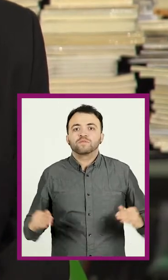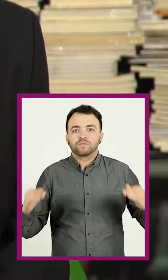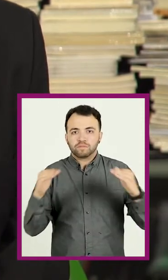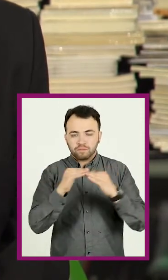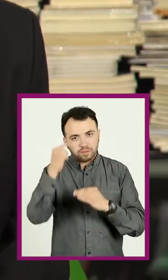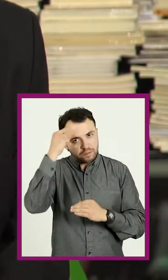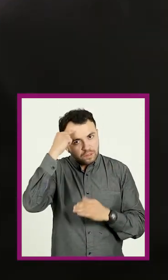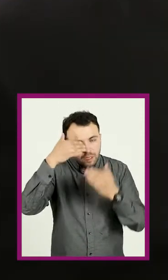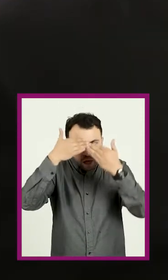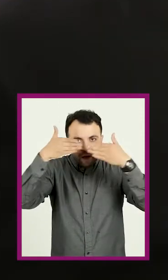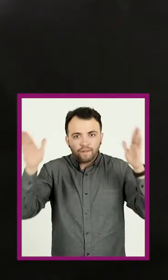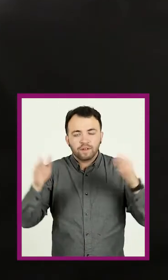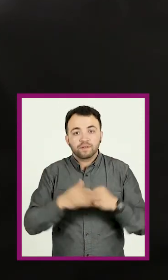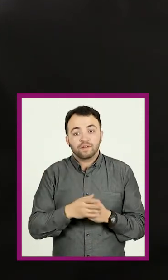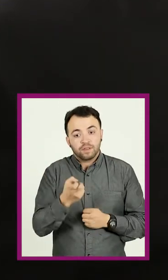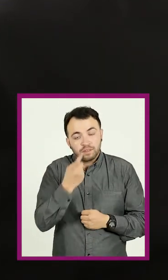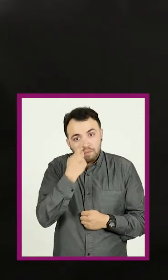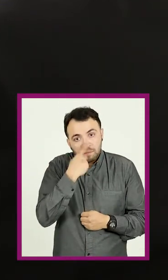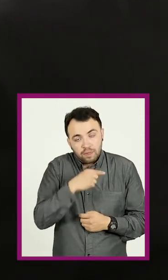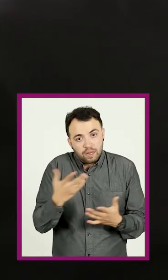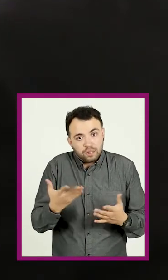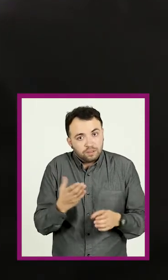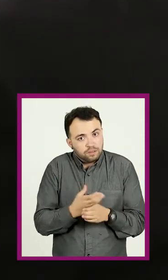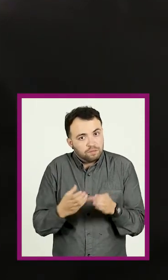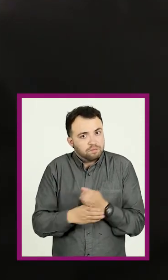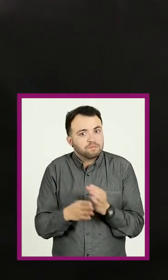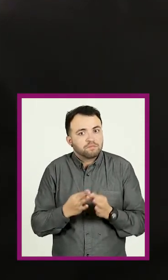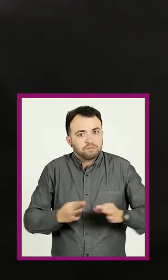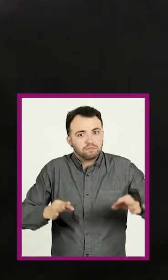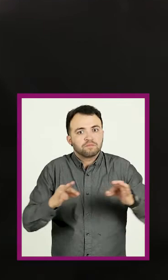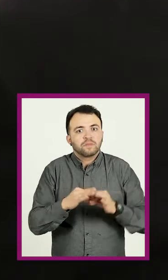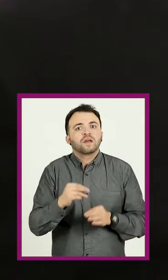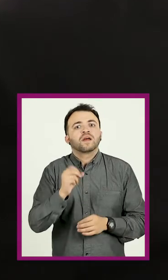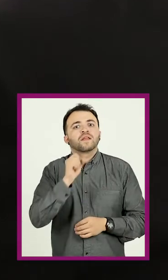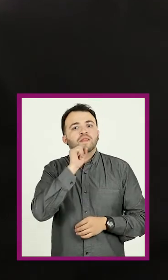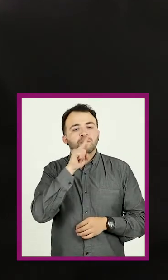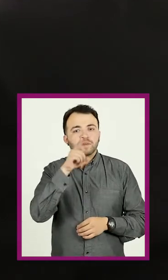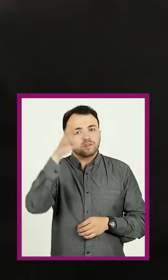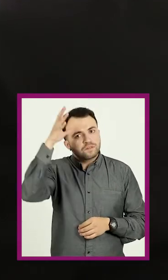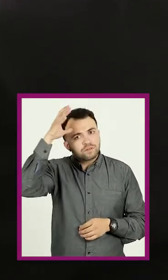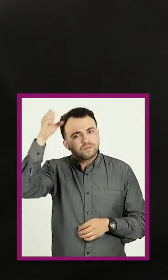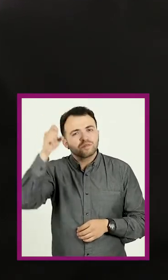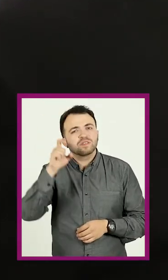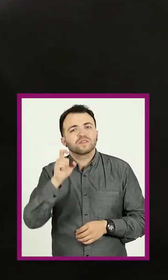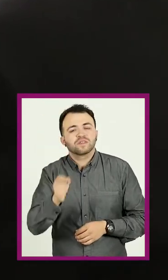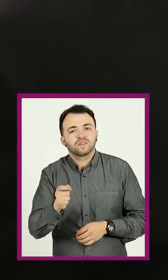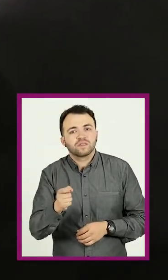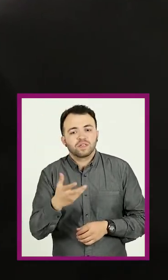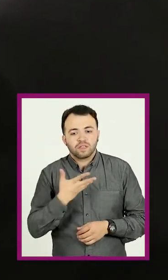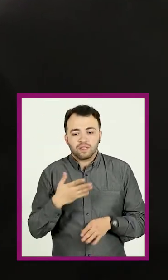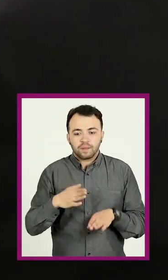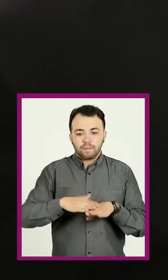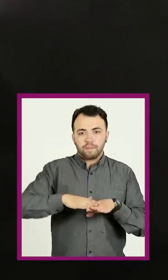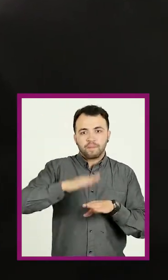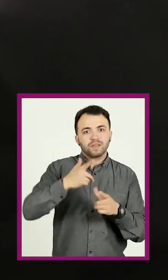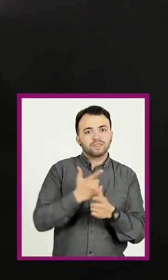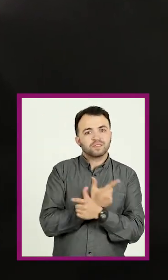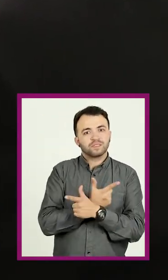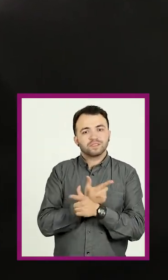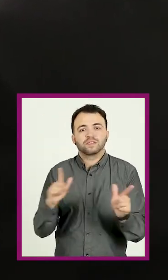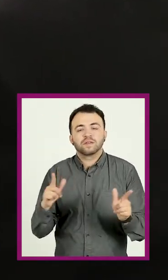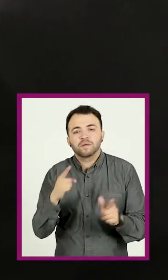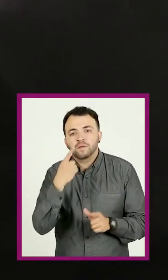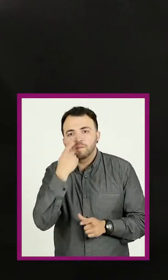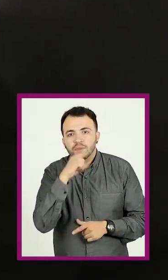las funciones muy importantes. También en el conocimiento hay una función liberadora de evitar